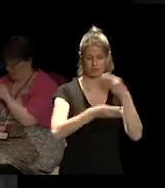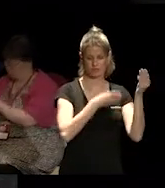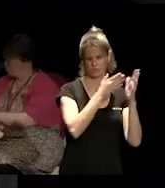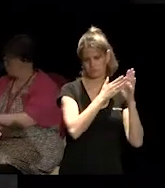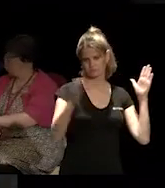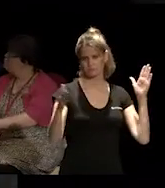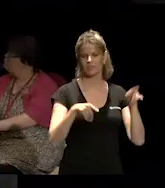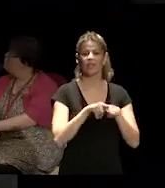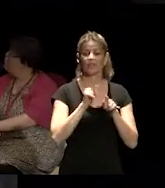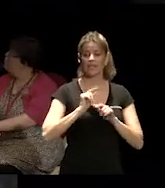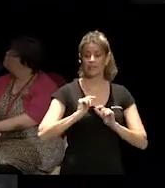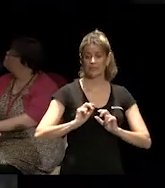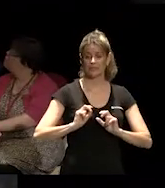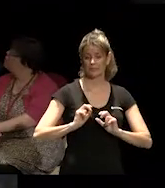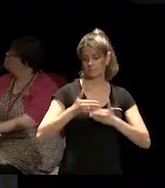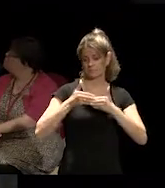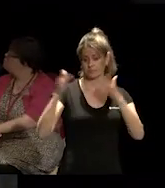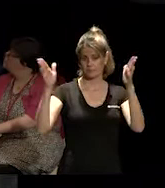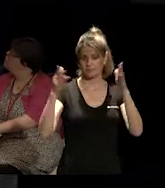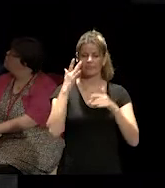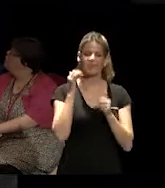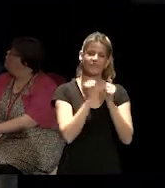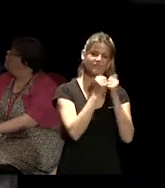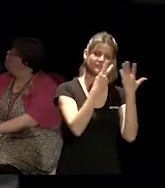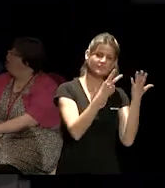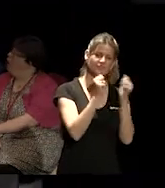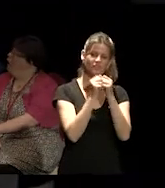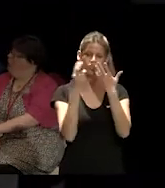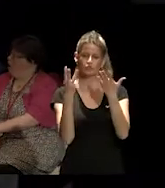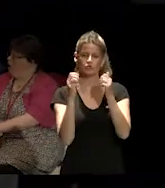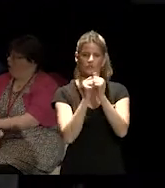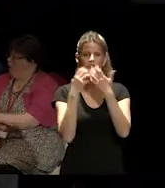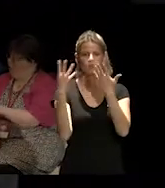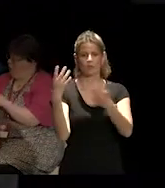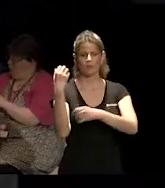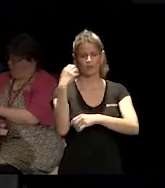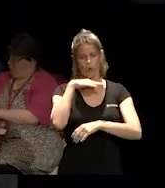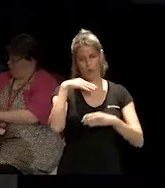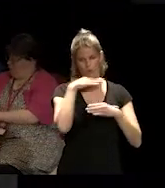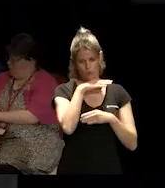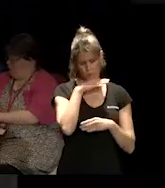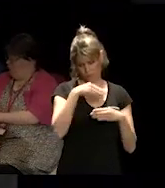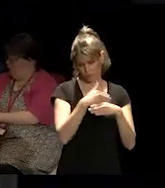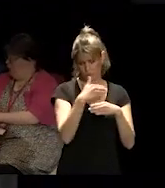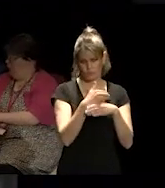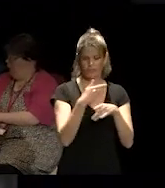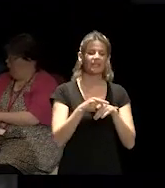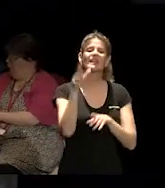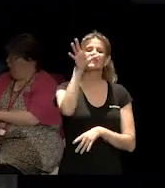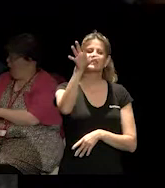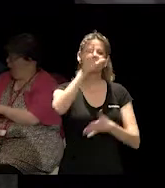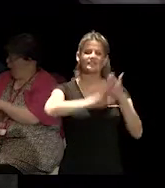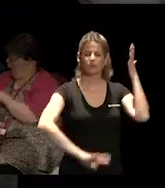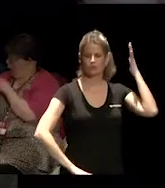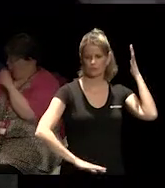que estrenamos el 27, 28 y 29 de octubre en la Sala Tallers del Teatro Nacional de